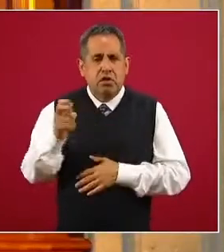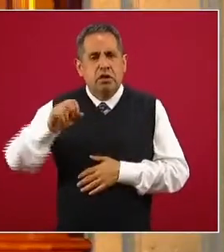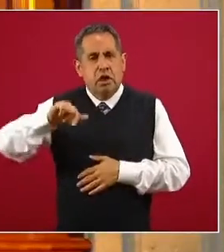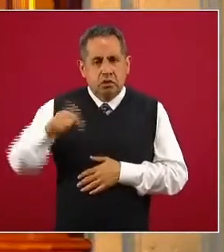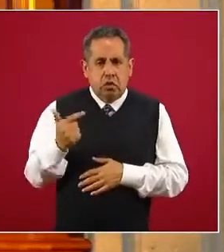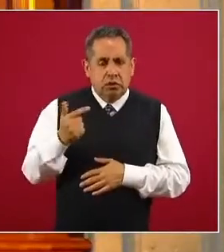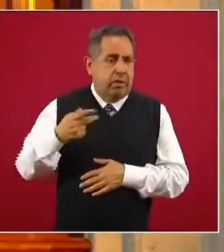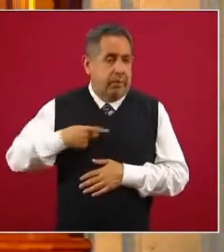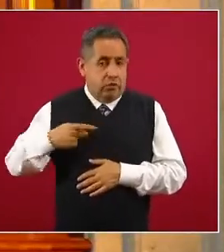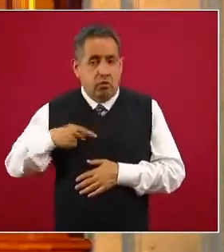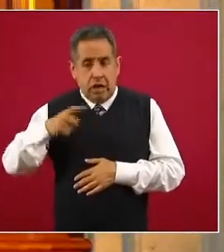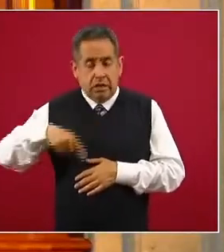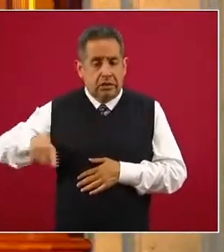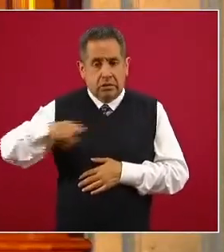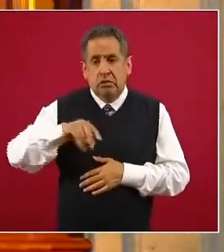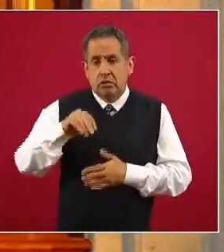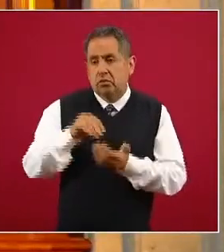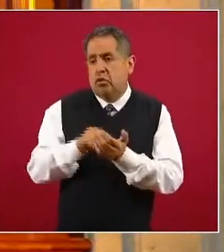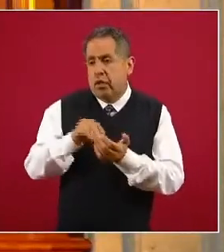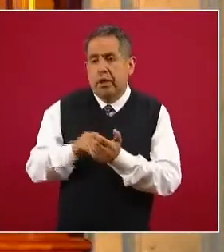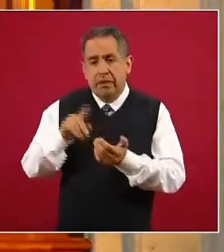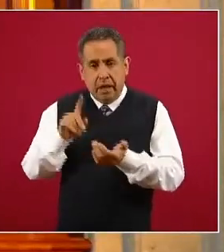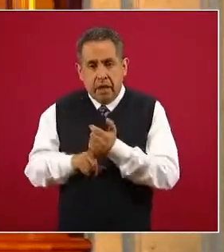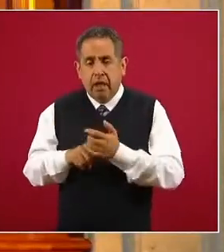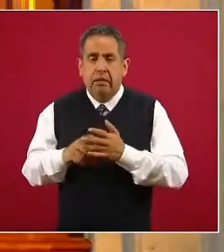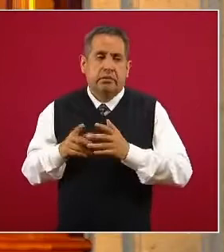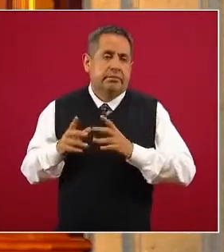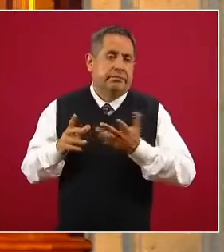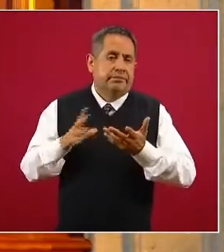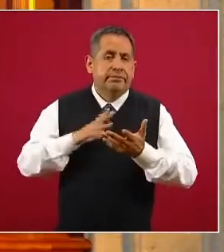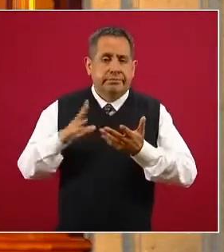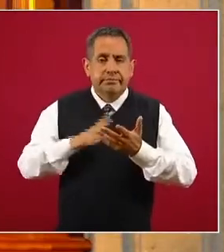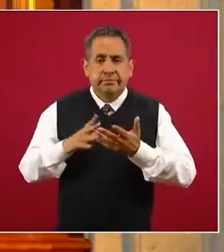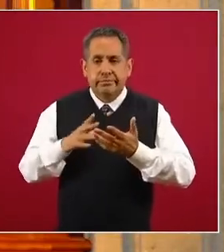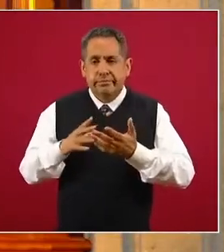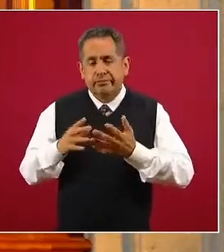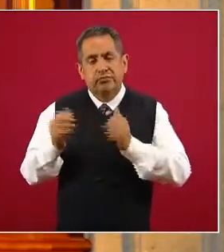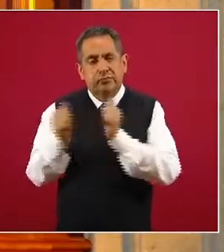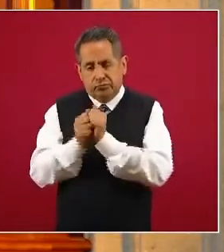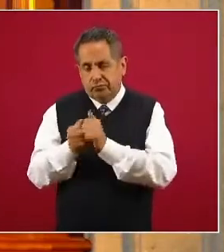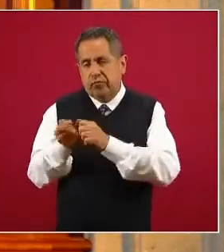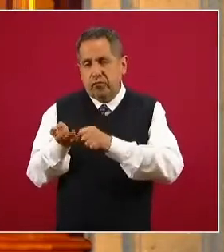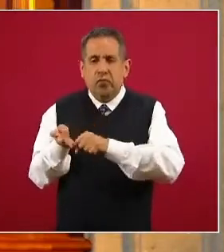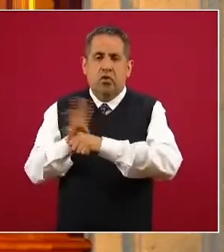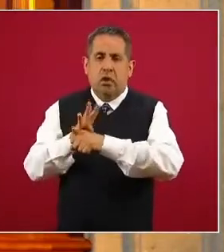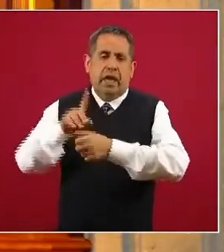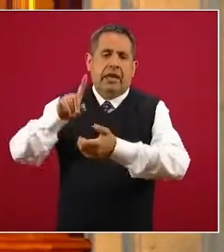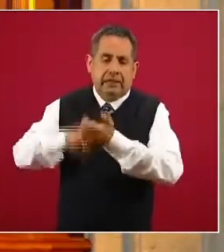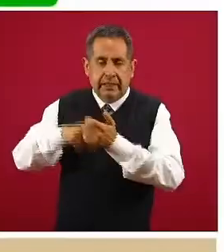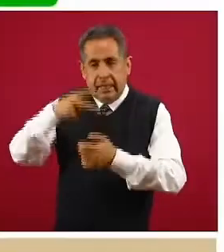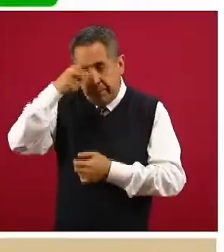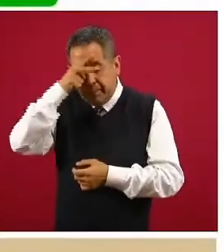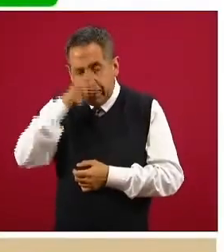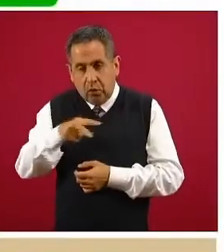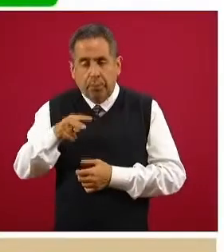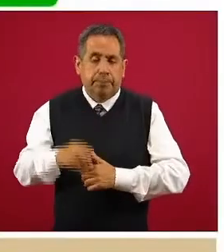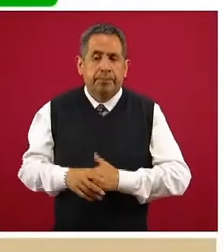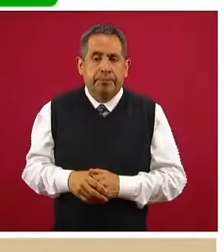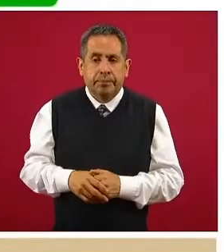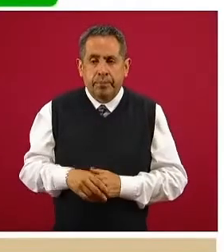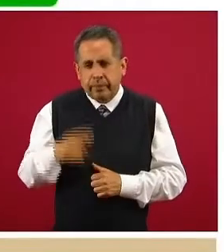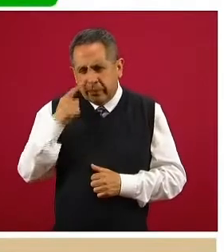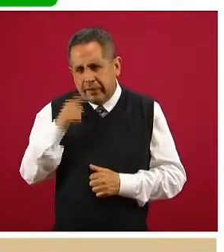676.212 personas que pudieran considerarse ya como casos de COVID-19 en México. Vemos también